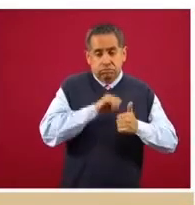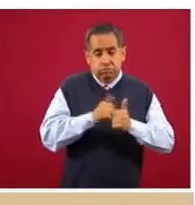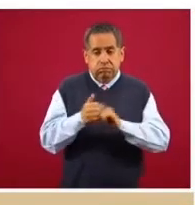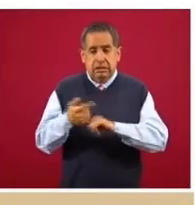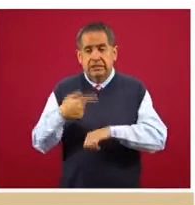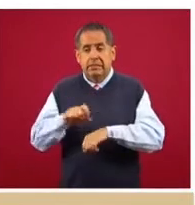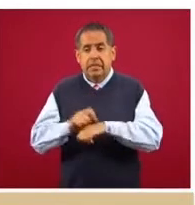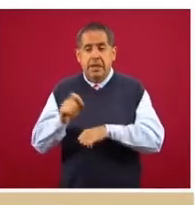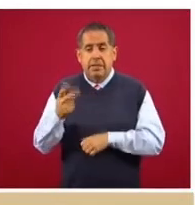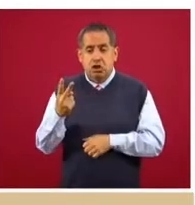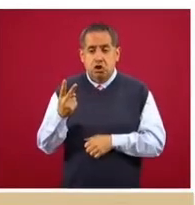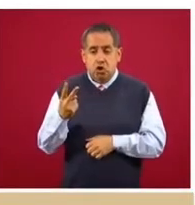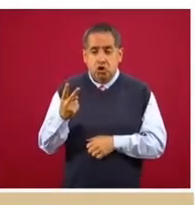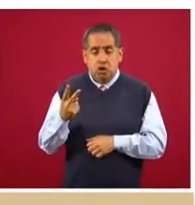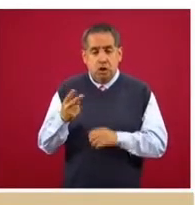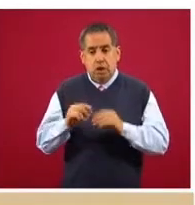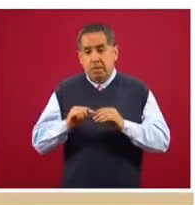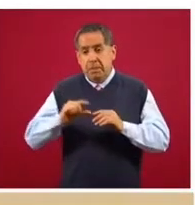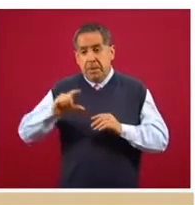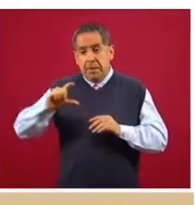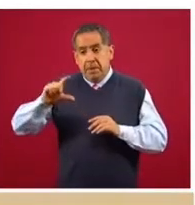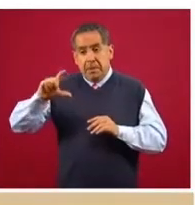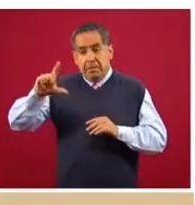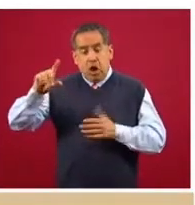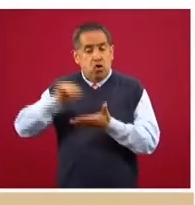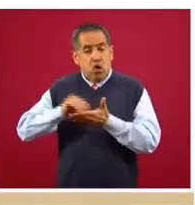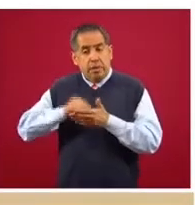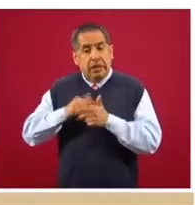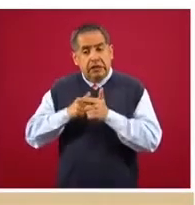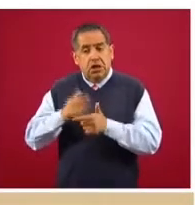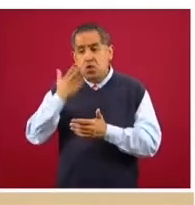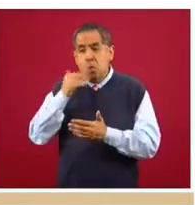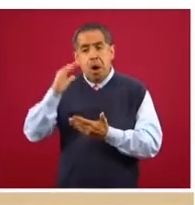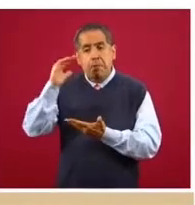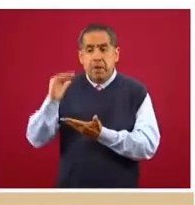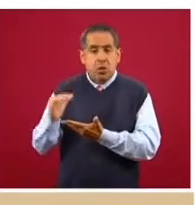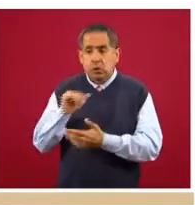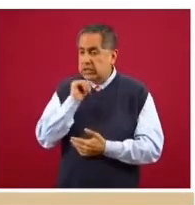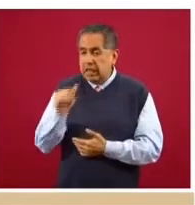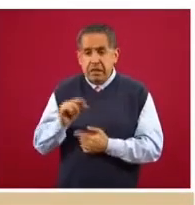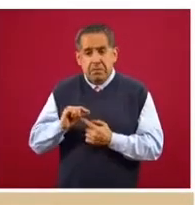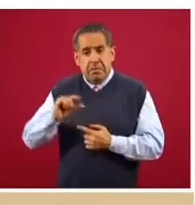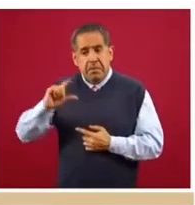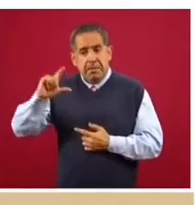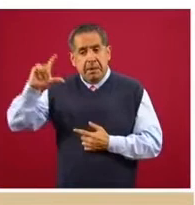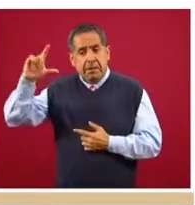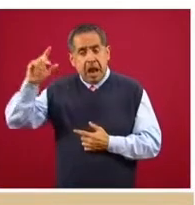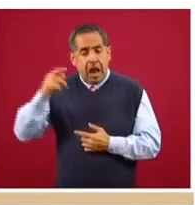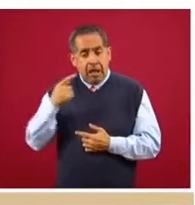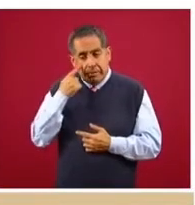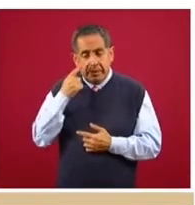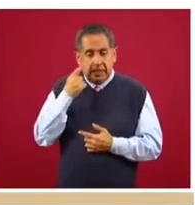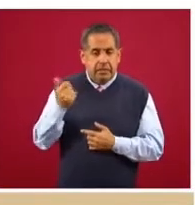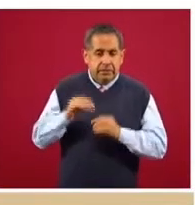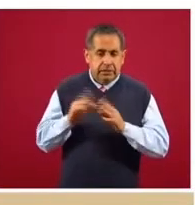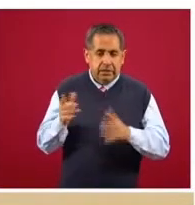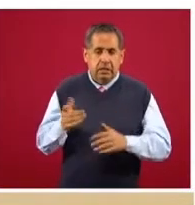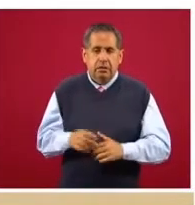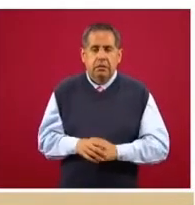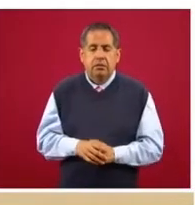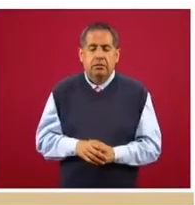semana 22 y que prácticamente no ha parado desde que inició. Veamos la siguiente diapositiva para verlo más